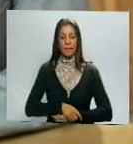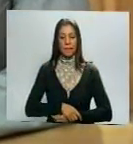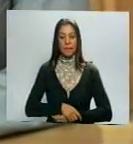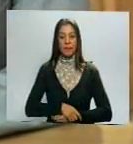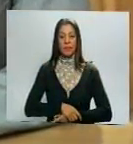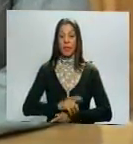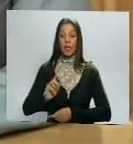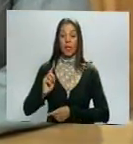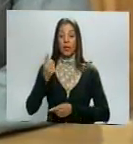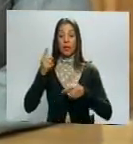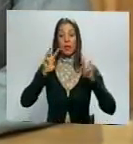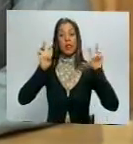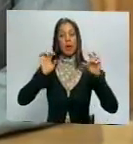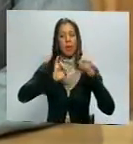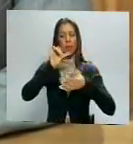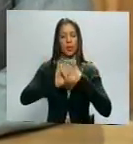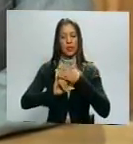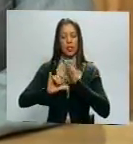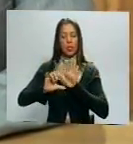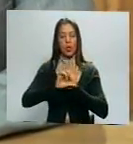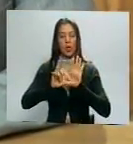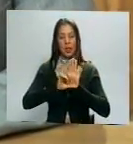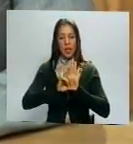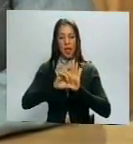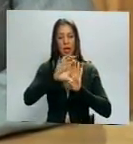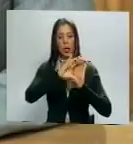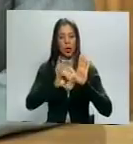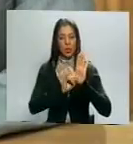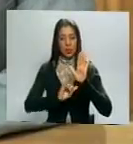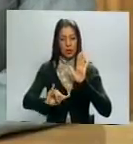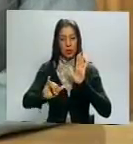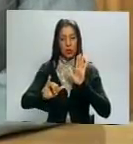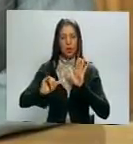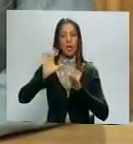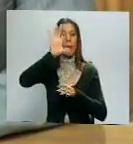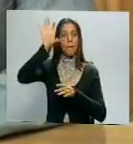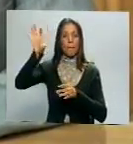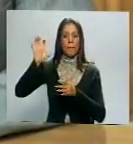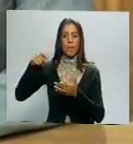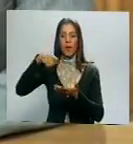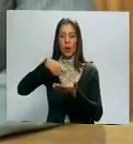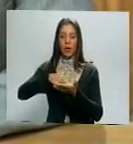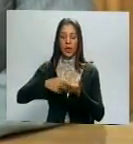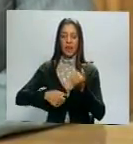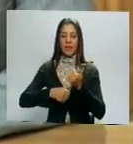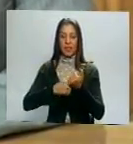punto único, proyecto de ley constitucional de inversión extranjera productiva. En este